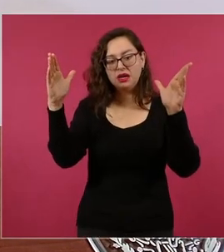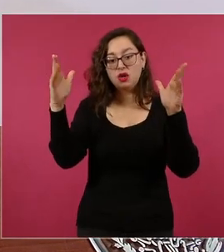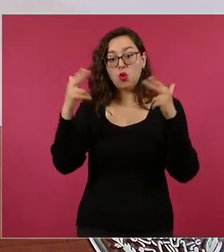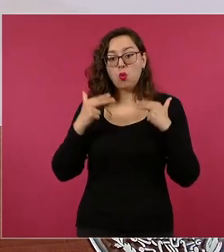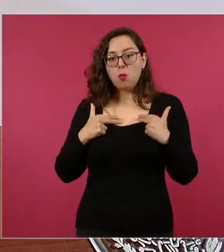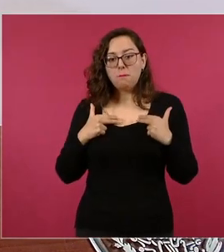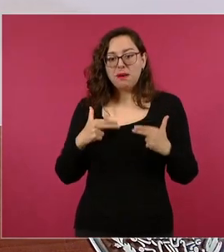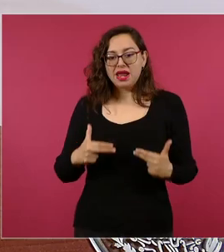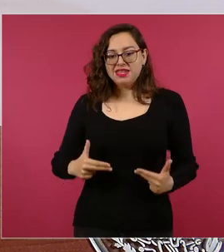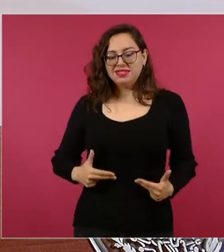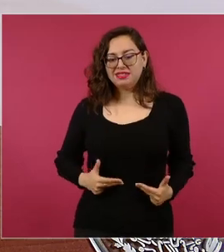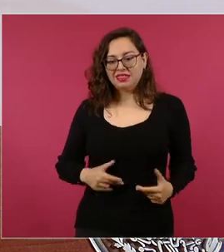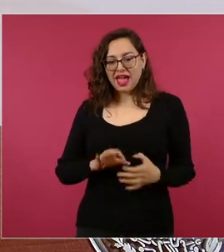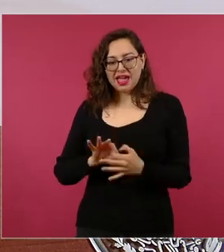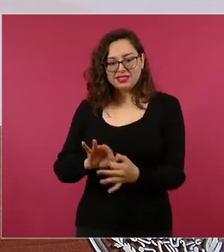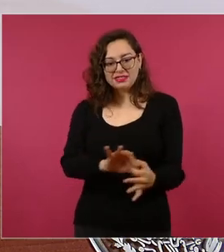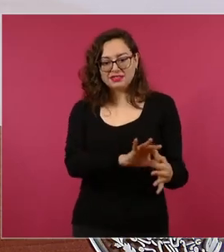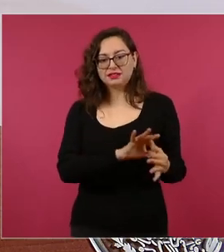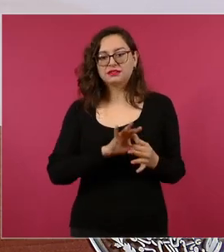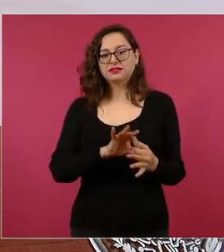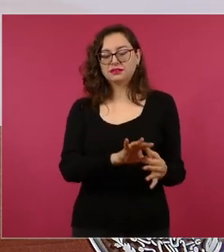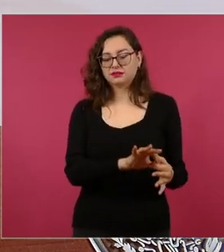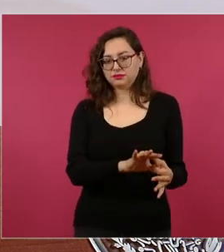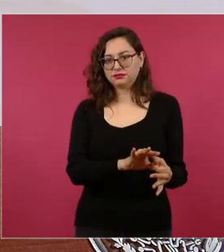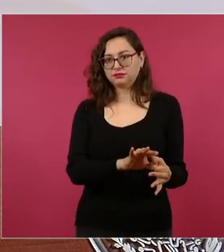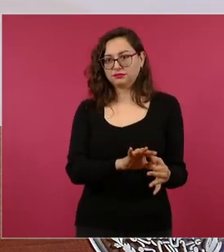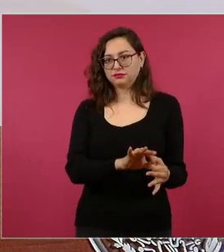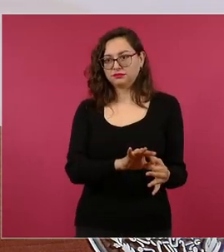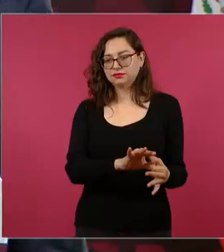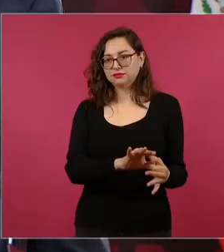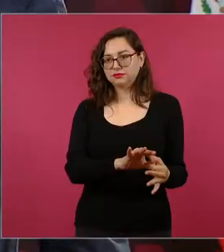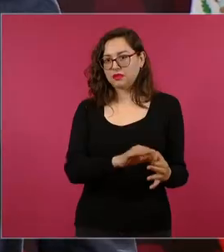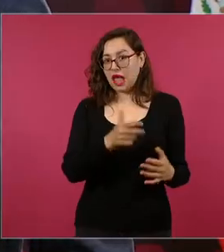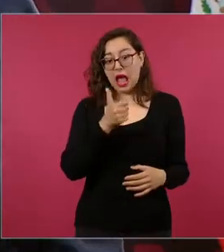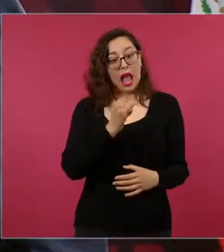Por eso la derecha y el conservadurismo